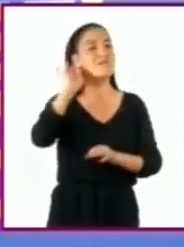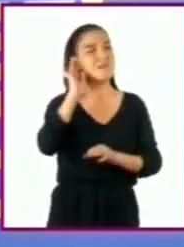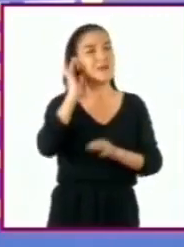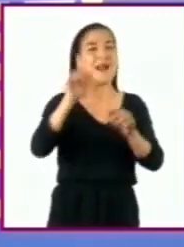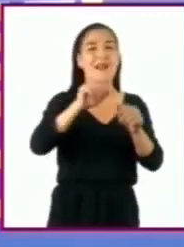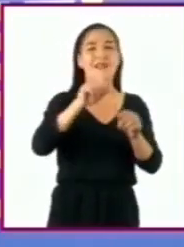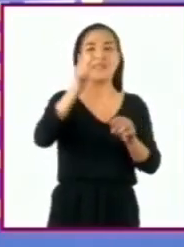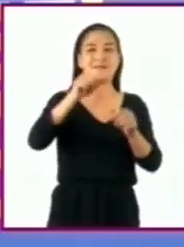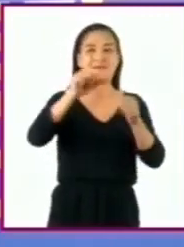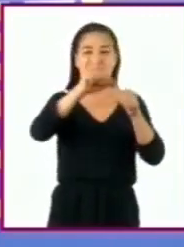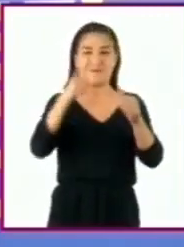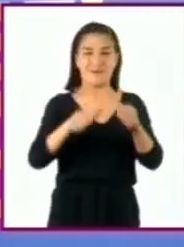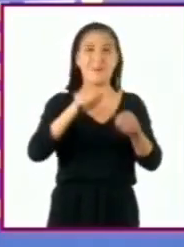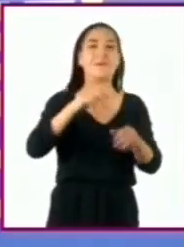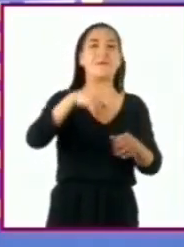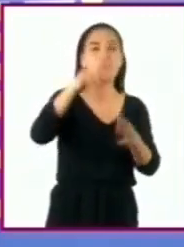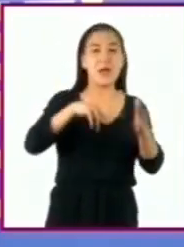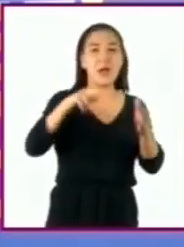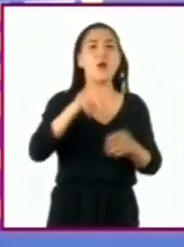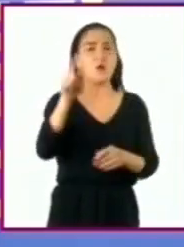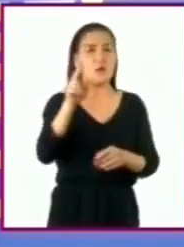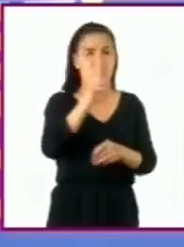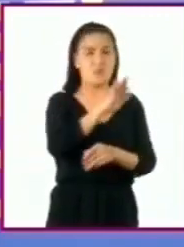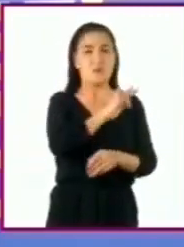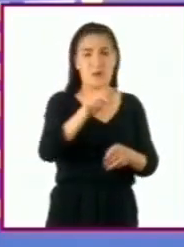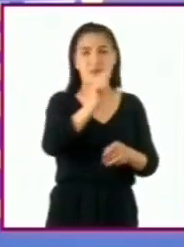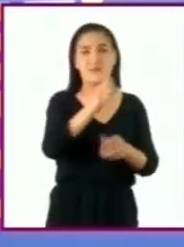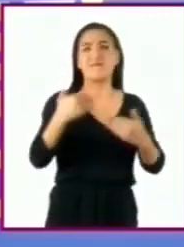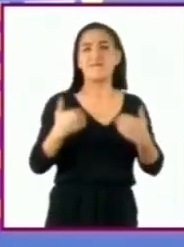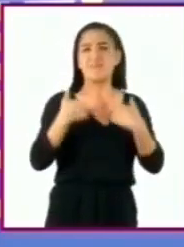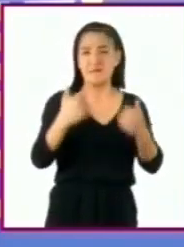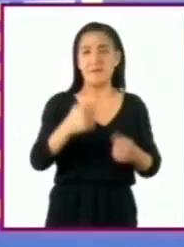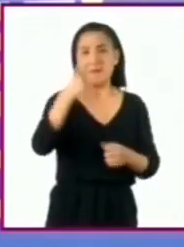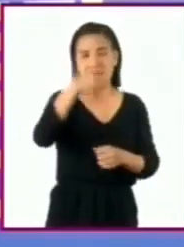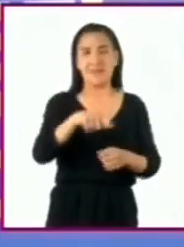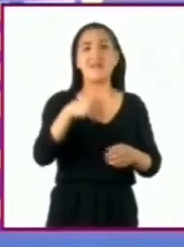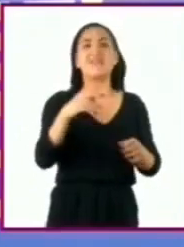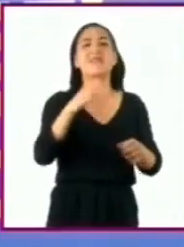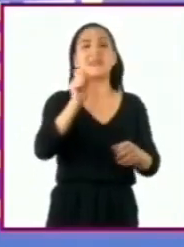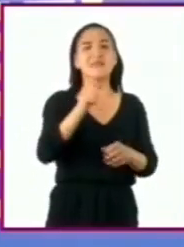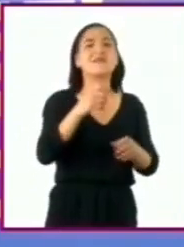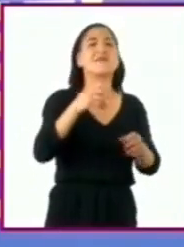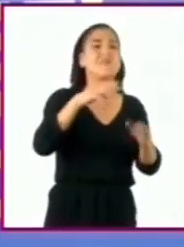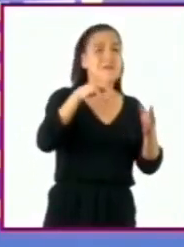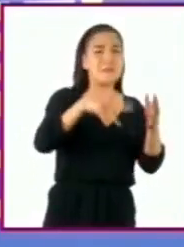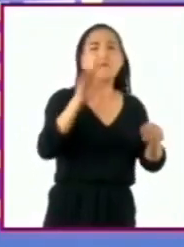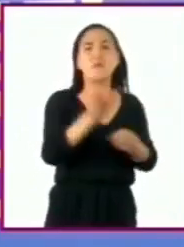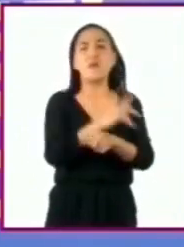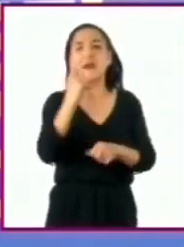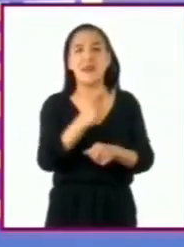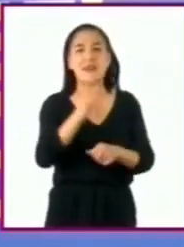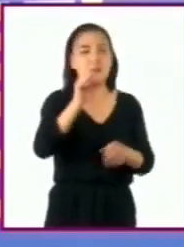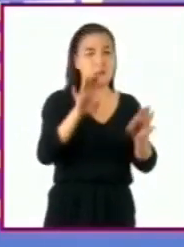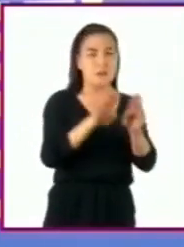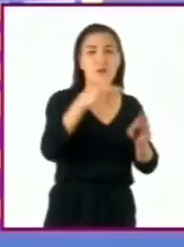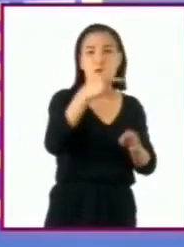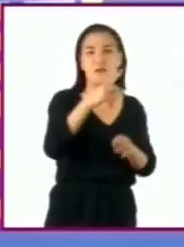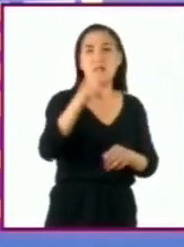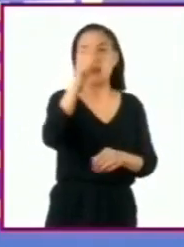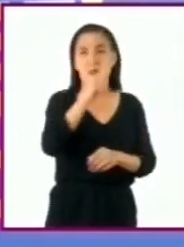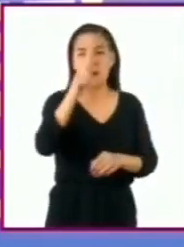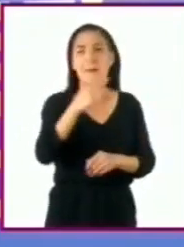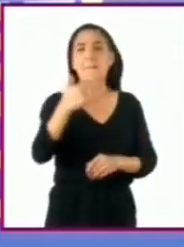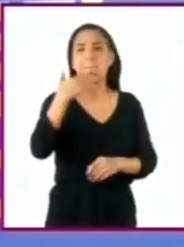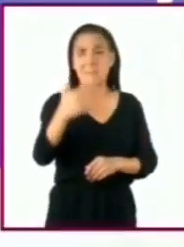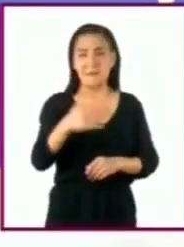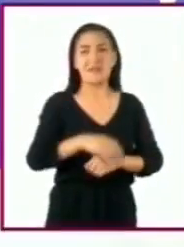¿Consideran que este texto es adecuado para obtener información? ¿Por qué? ¿Usa un lenguaje accesible? ¿De qué habla